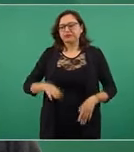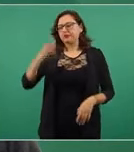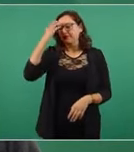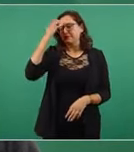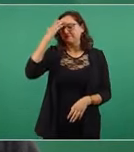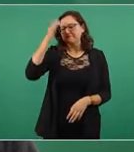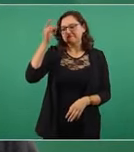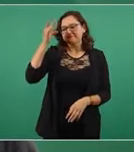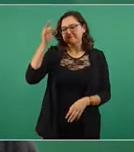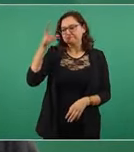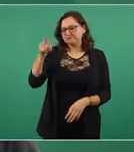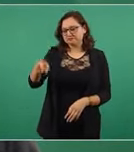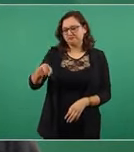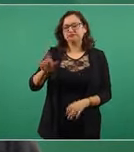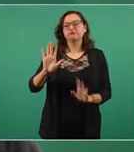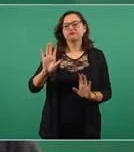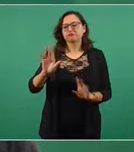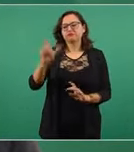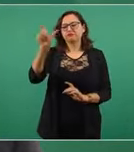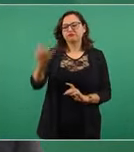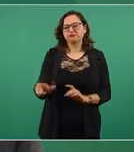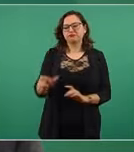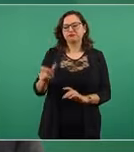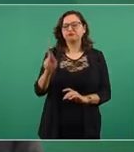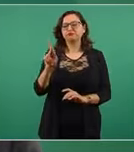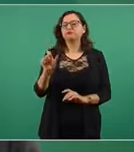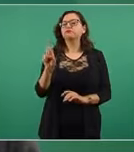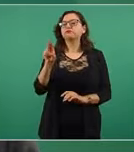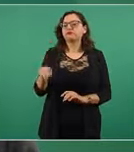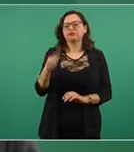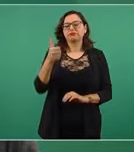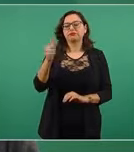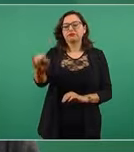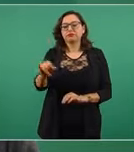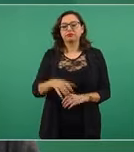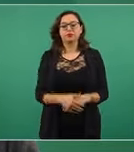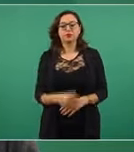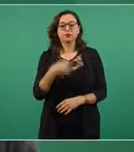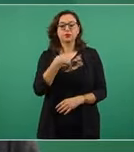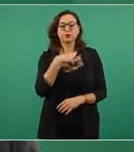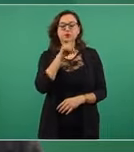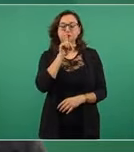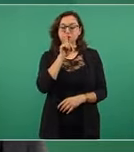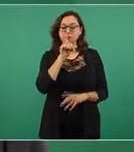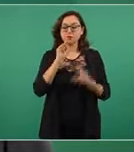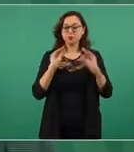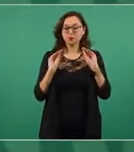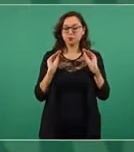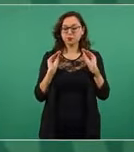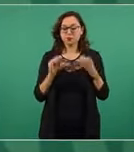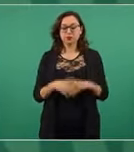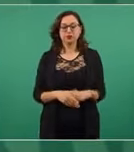claridad, evidencia. Entonces me quedé callado y seguía.